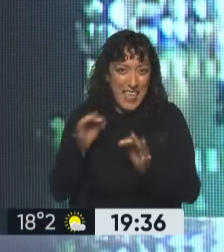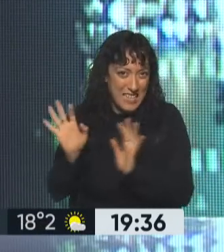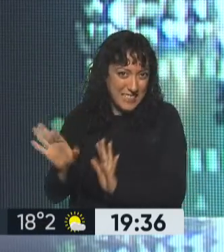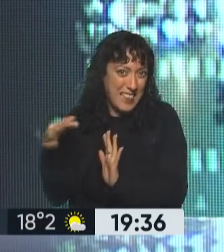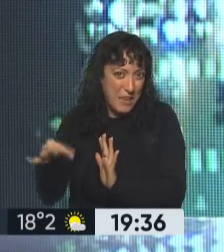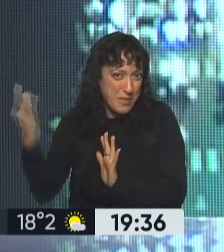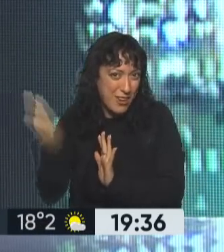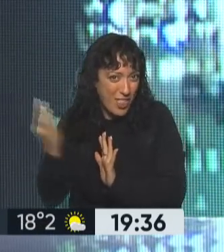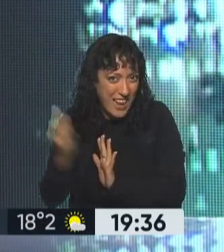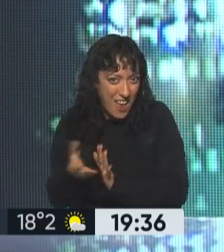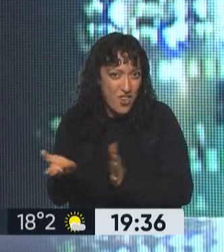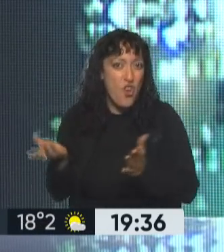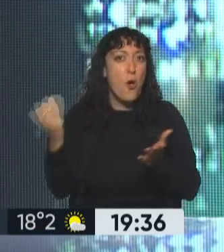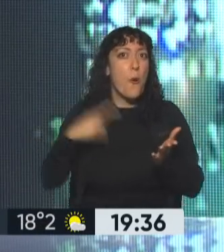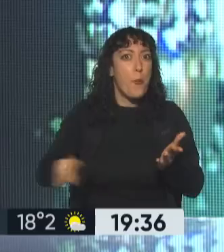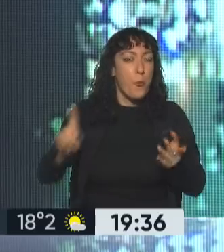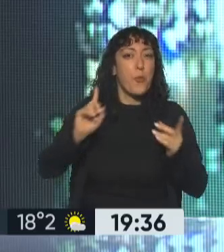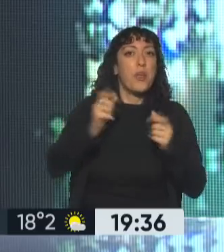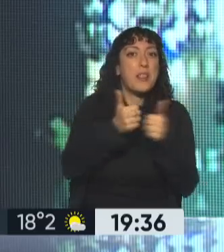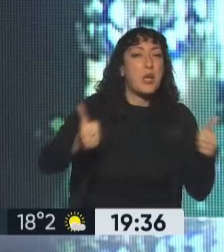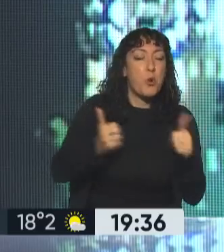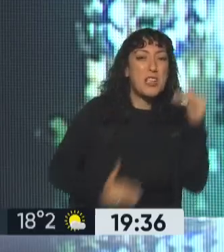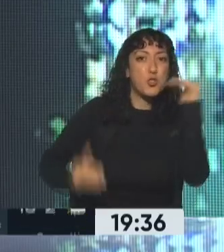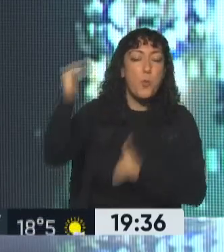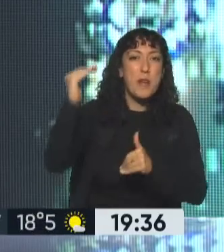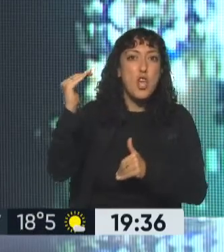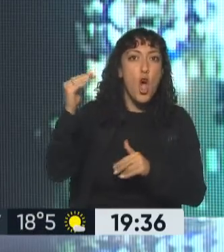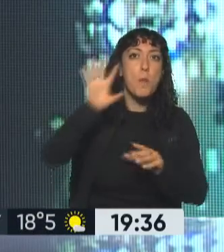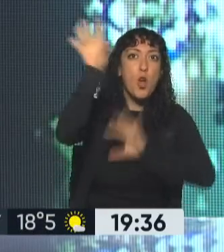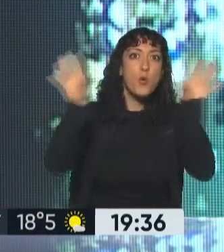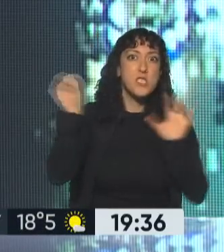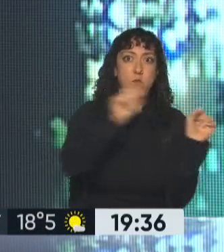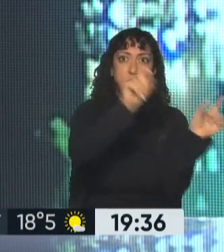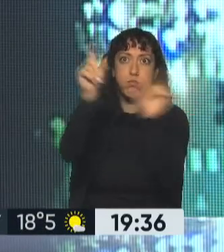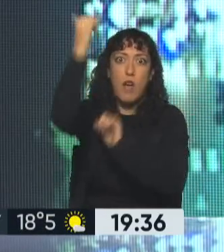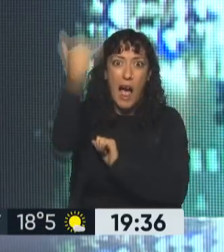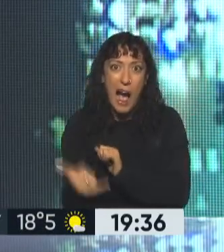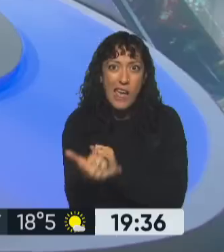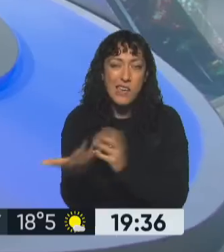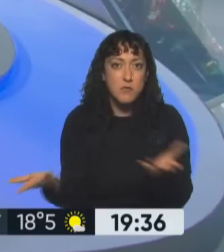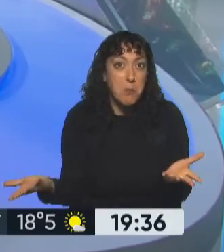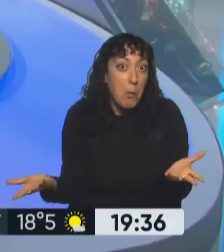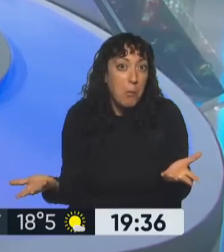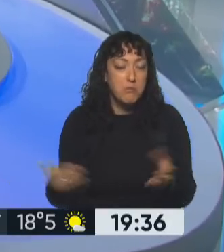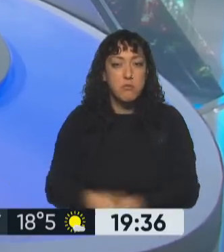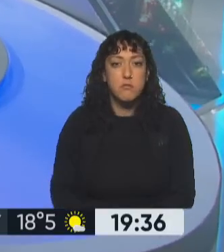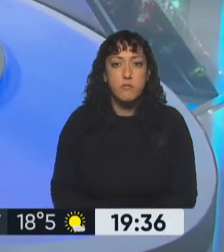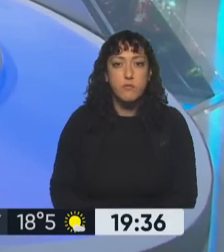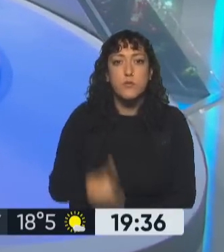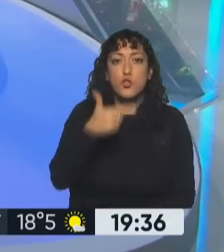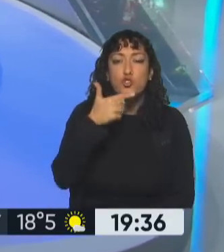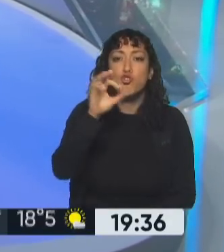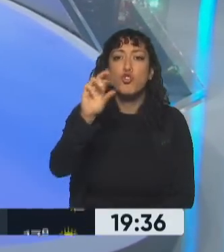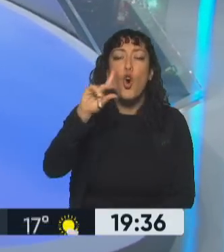por otra parte, hay tribunales superiores de cada provincia que ellos opinaron. Sí, está bien lo que decís. Ahí está Martín Soria, el